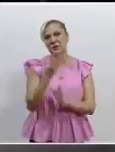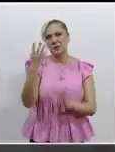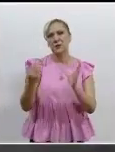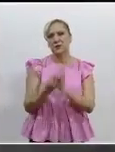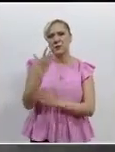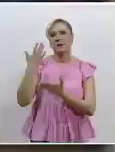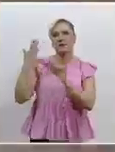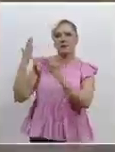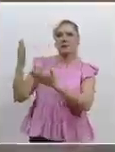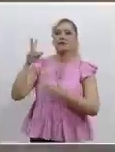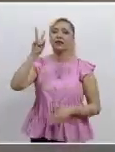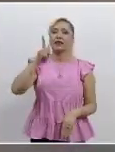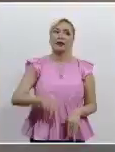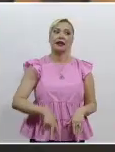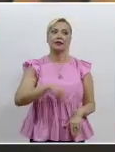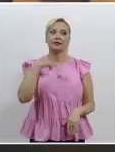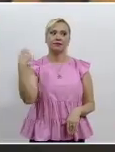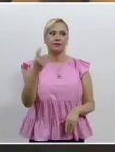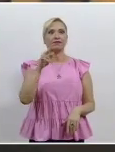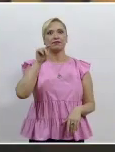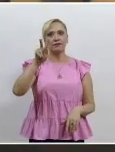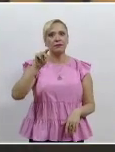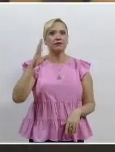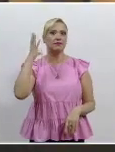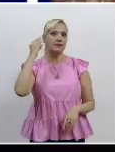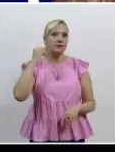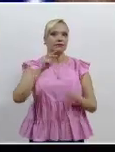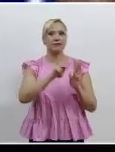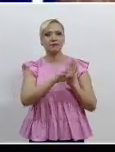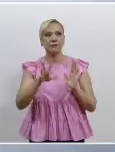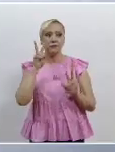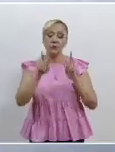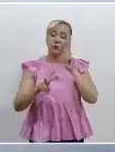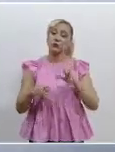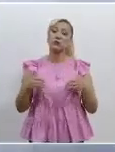celebración que ha sido resaltada en varios medios de comunicación nacionales.